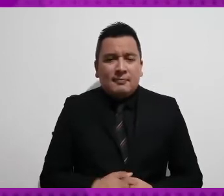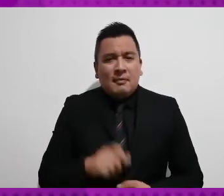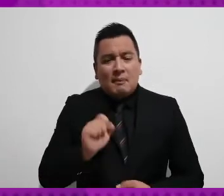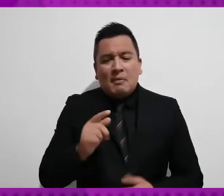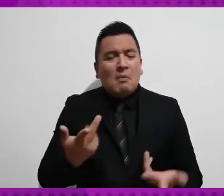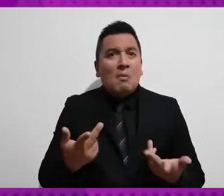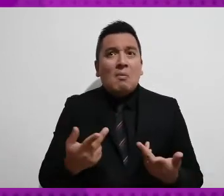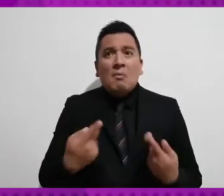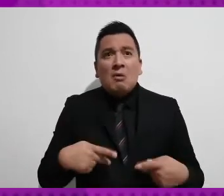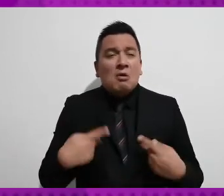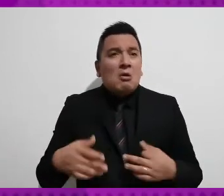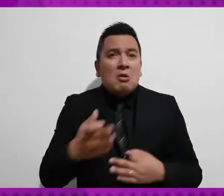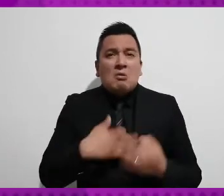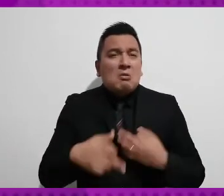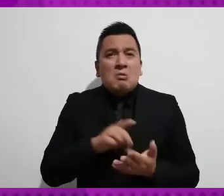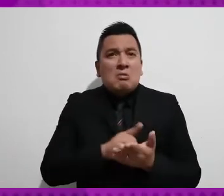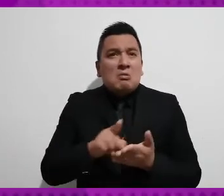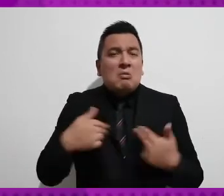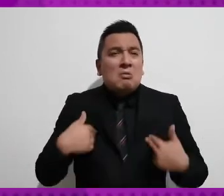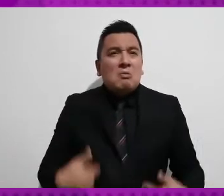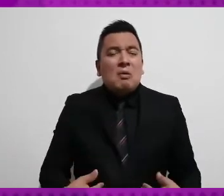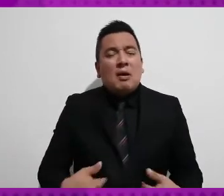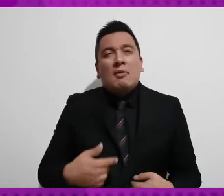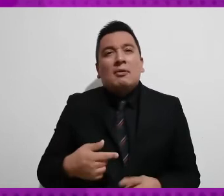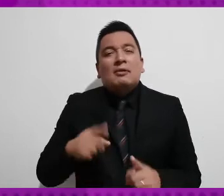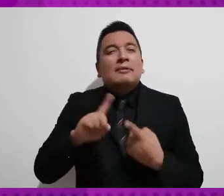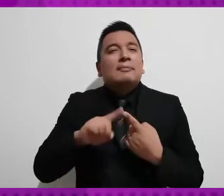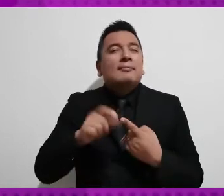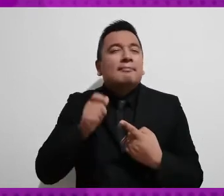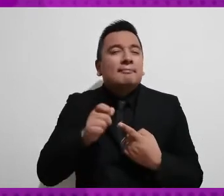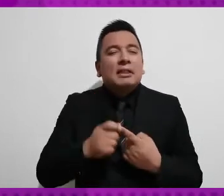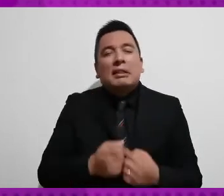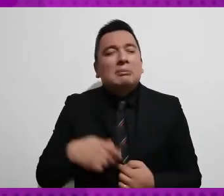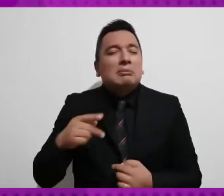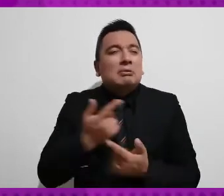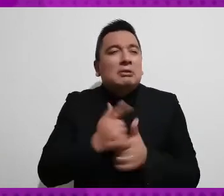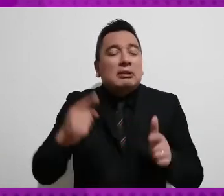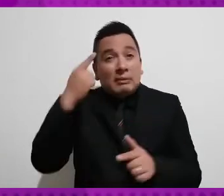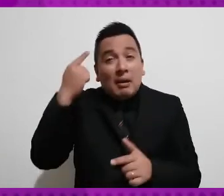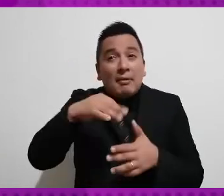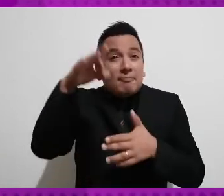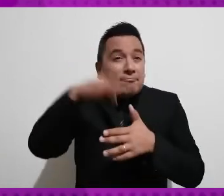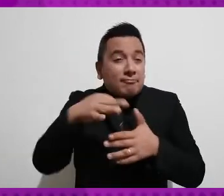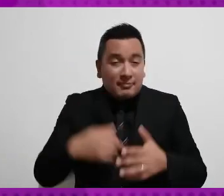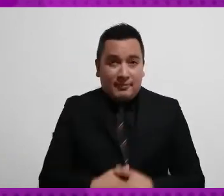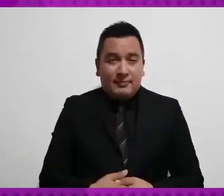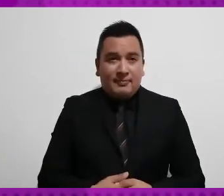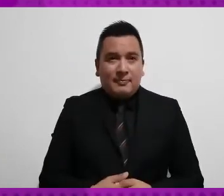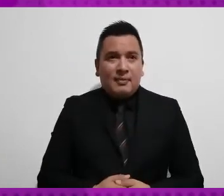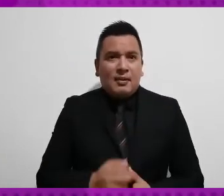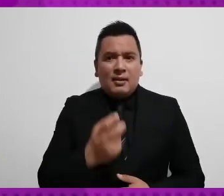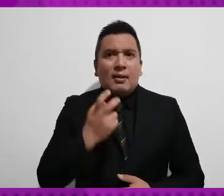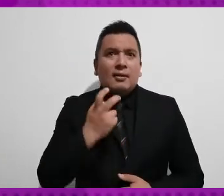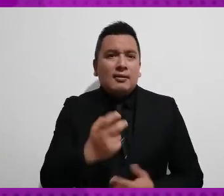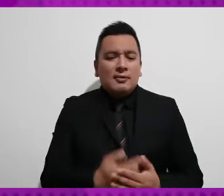derechos político-electorales. De ahí que este protocolo pone un tema en particular que no había